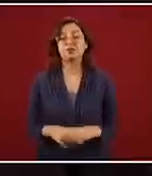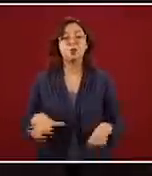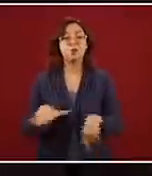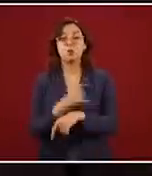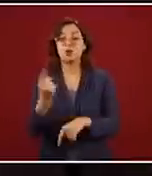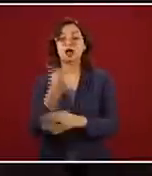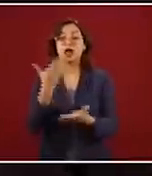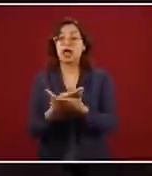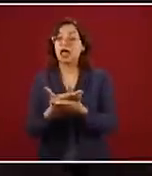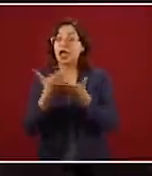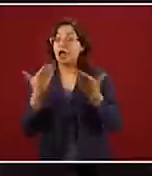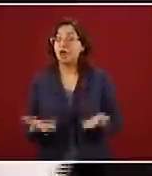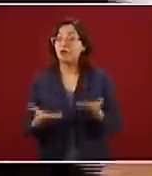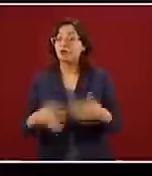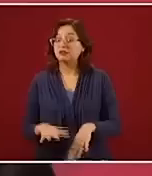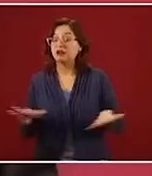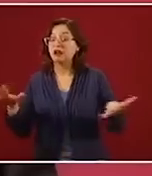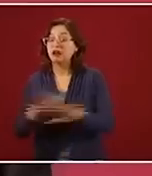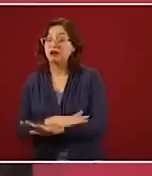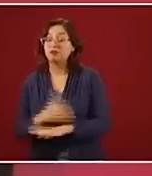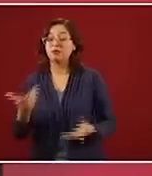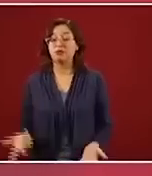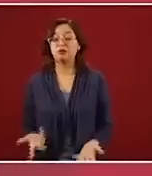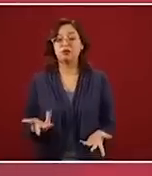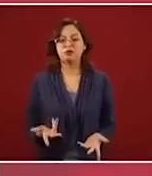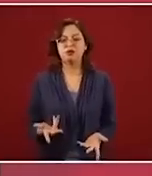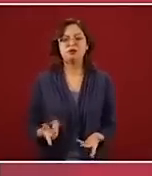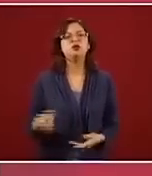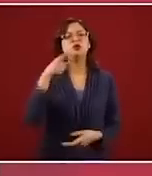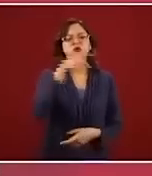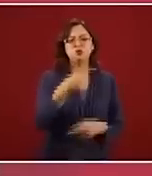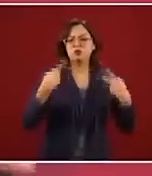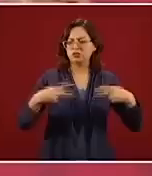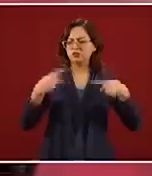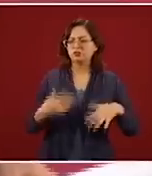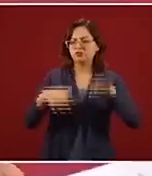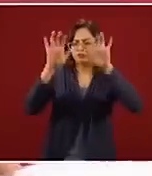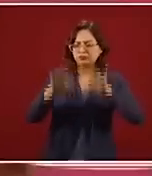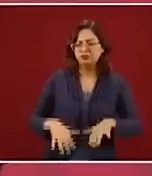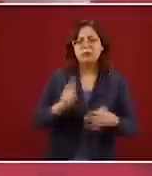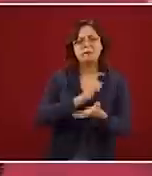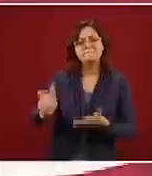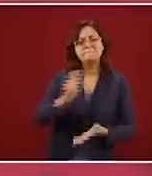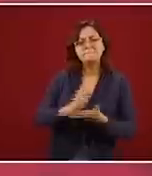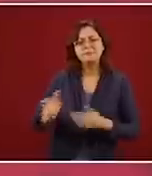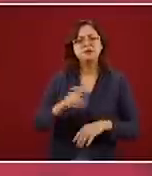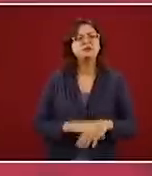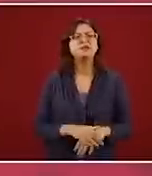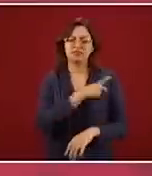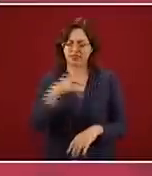mismo de antes. ¿Cuánto pagas a los columnistas? Hasta les decía yo, págale